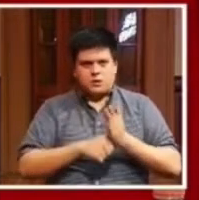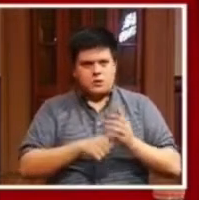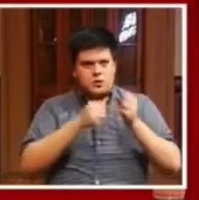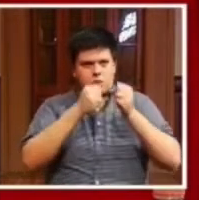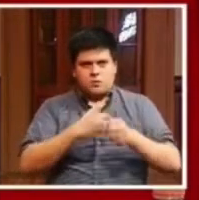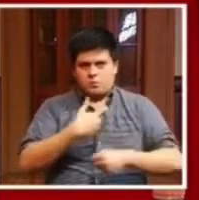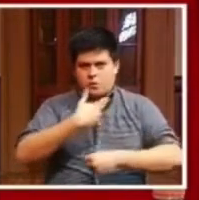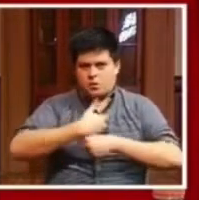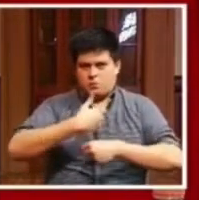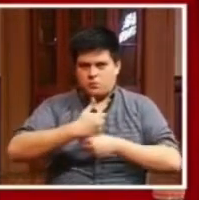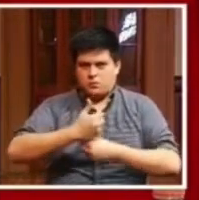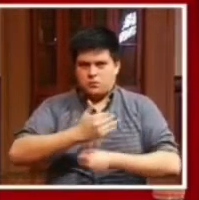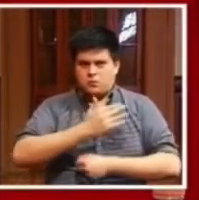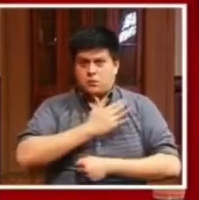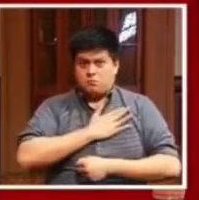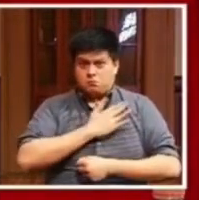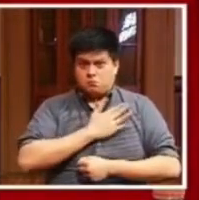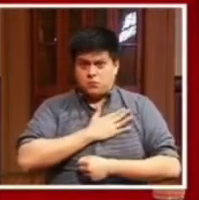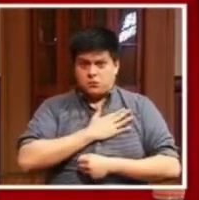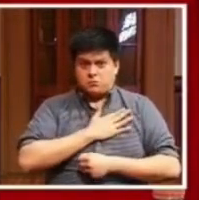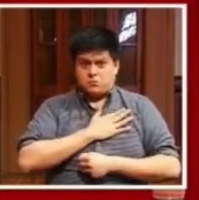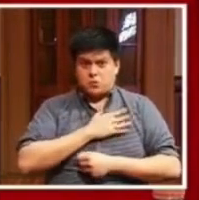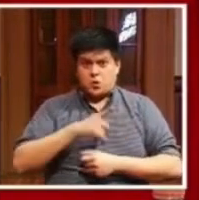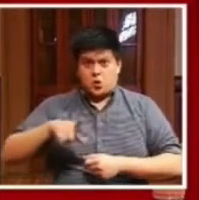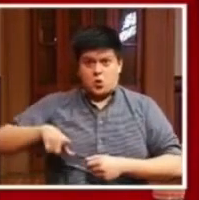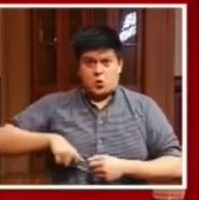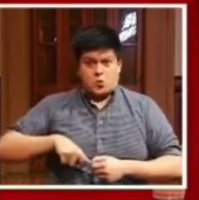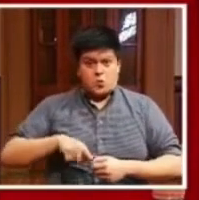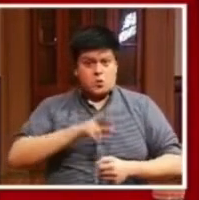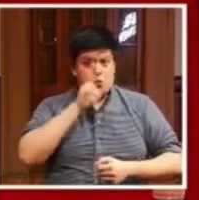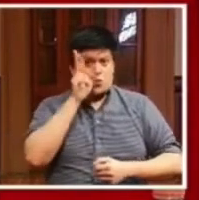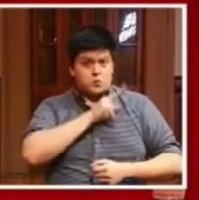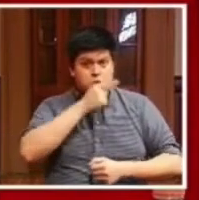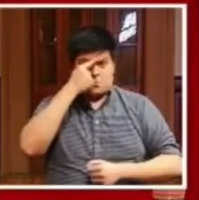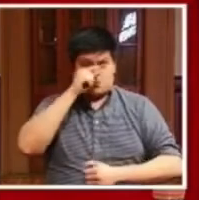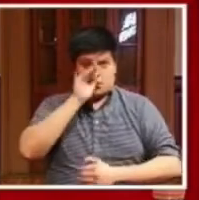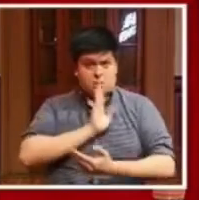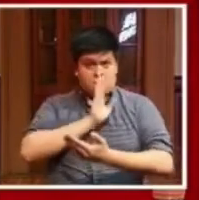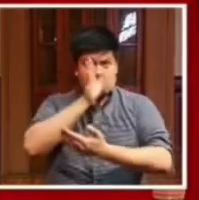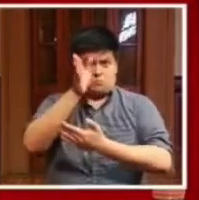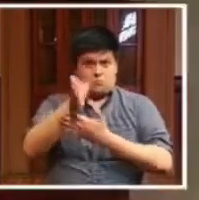de compromiso, la invitación oficial del gobierno de Rusia para acudir.